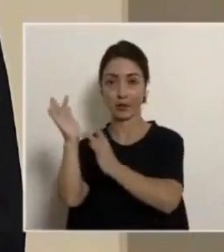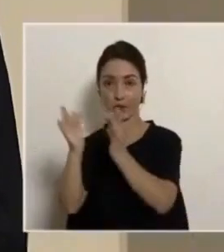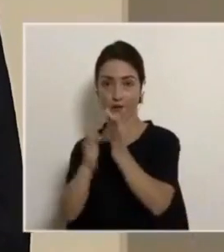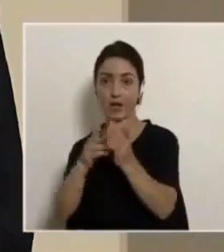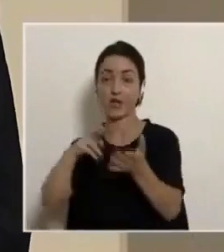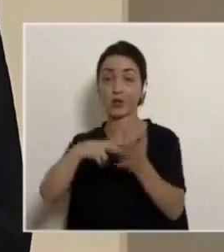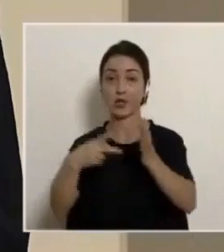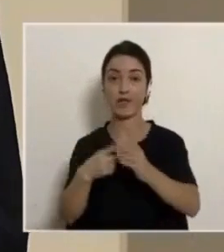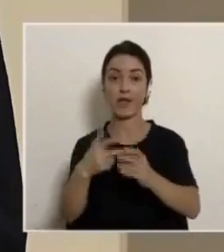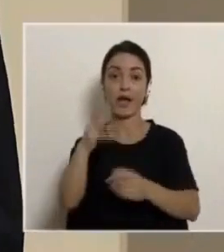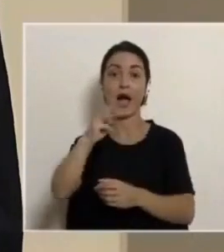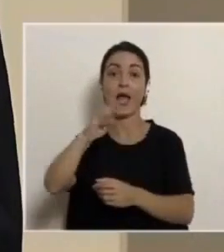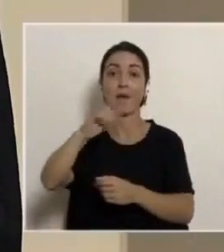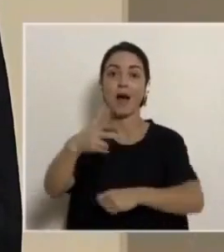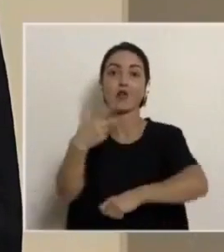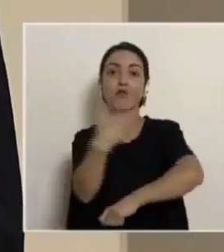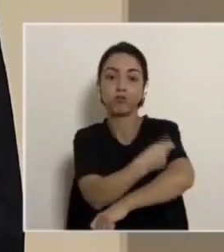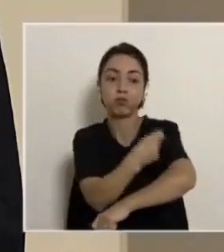más vacunas que en abril.